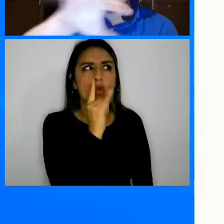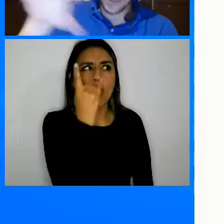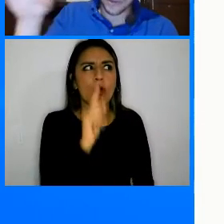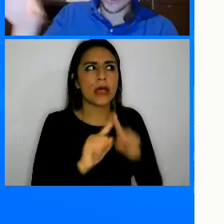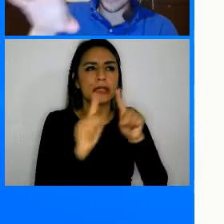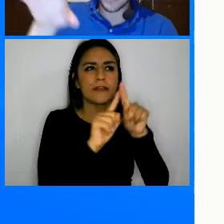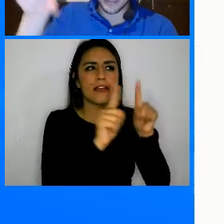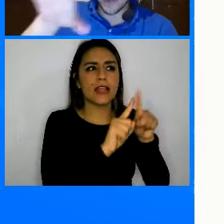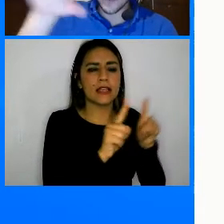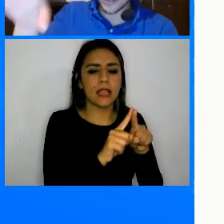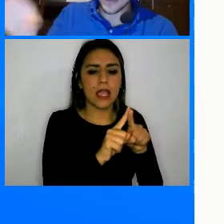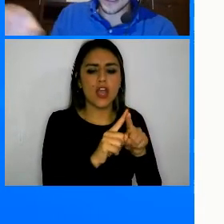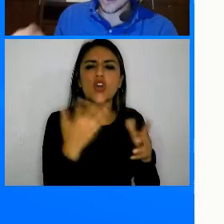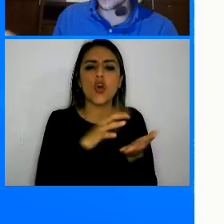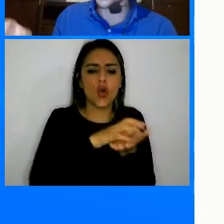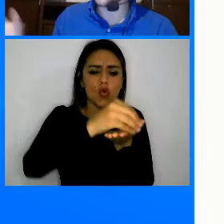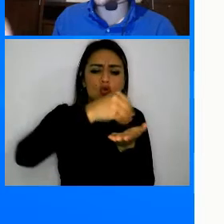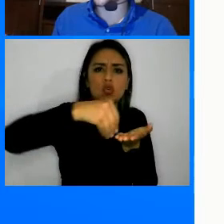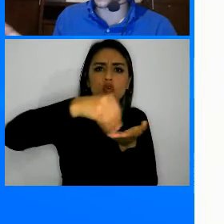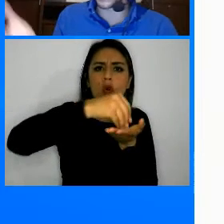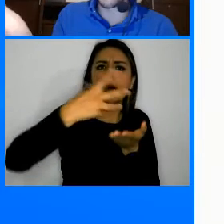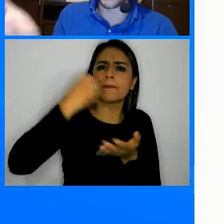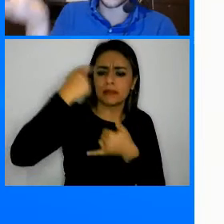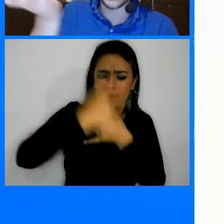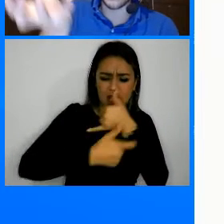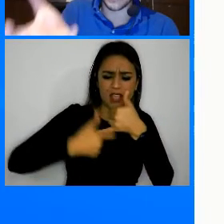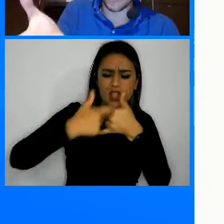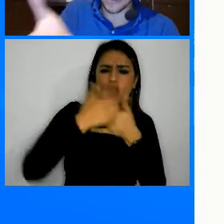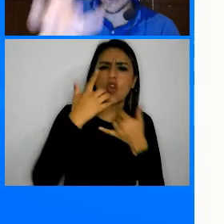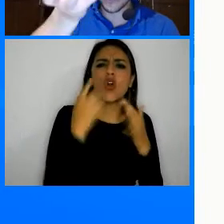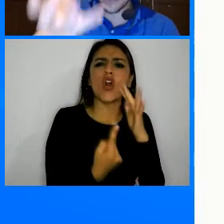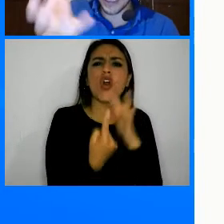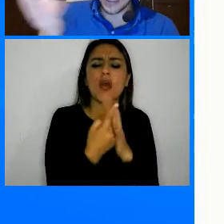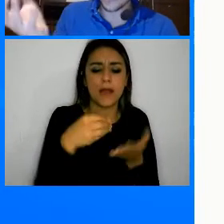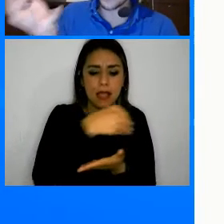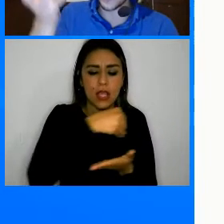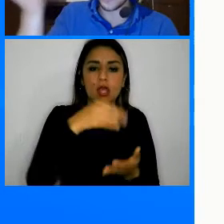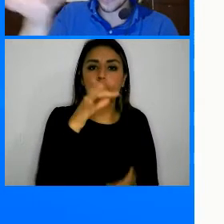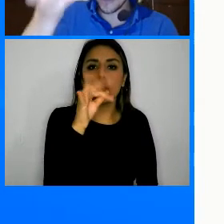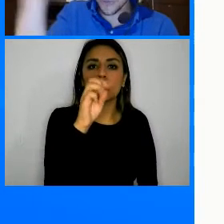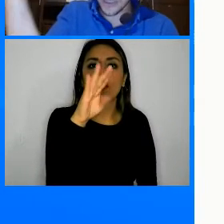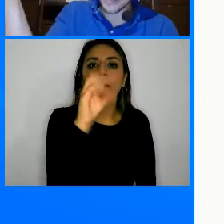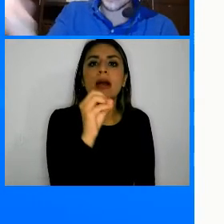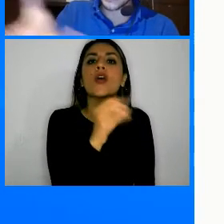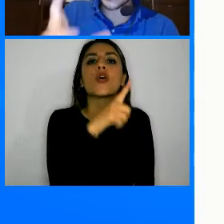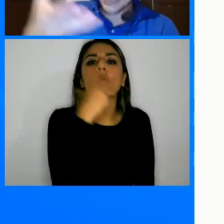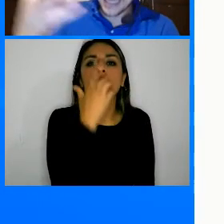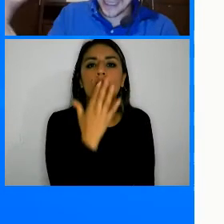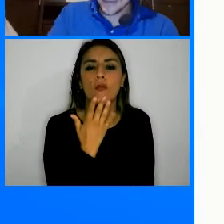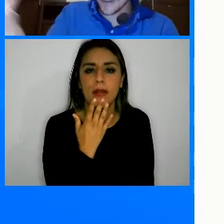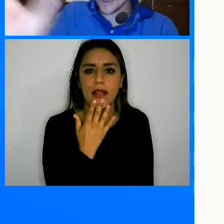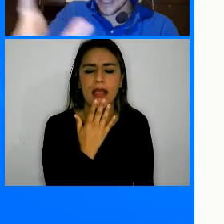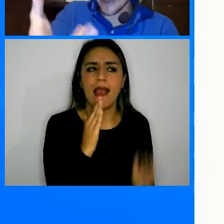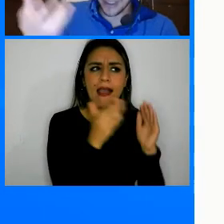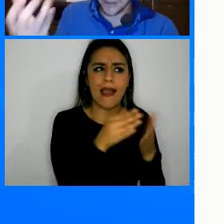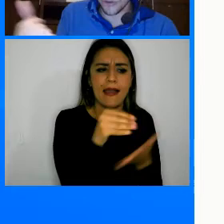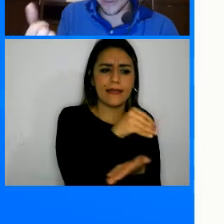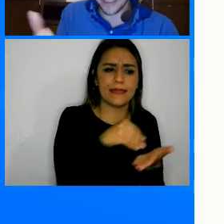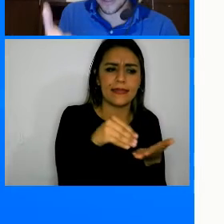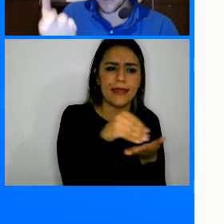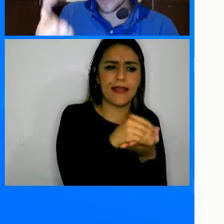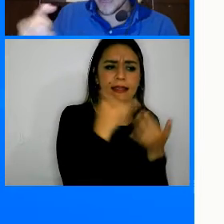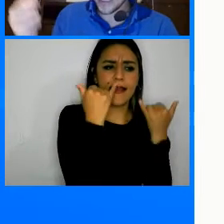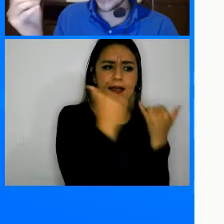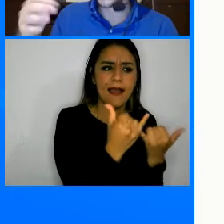distintos yacimientos de arcilla que había en esas regiones. Entonces, por ejemplo, la cerámica Tumaco es blanca, entonces entendemos que la tierra que se encontraba alrededor